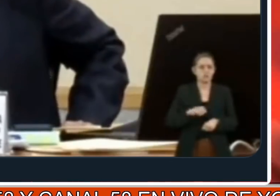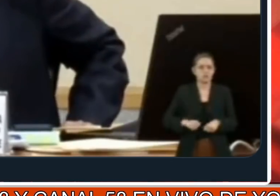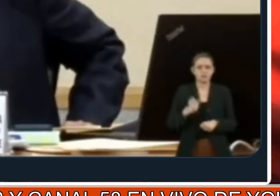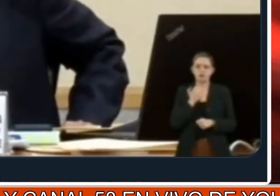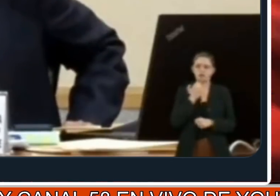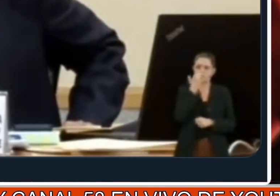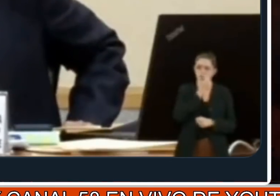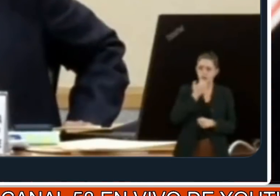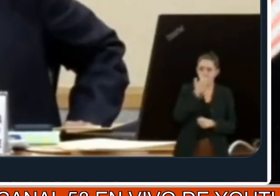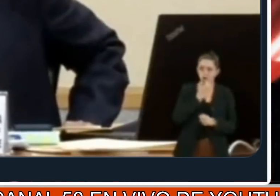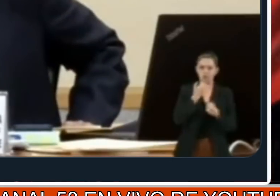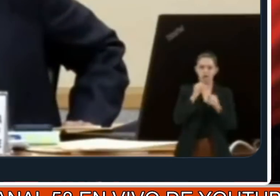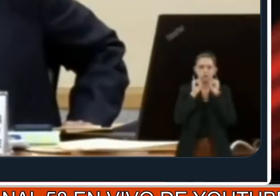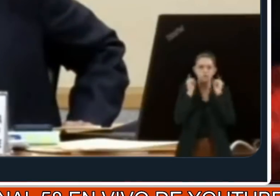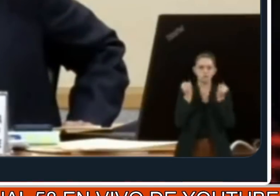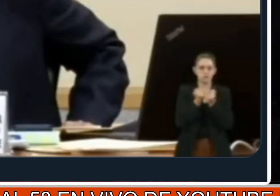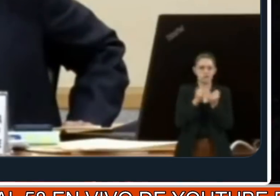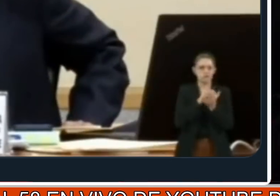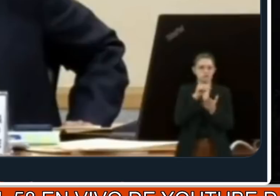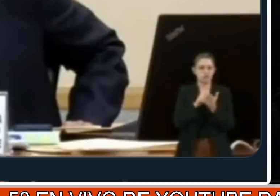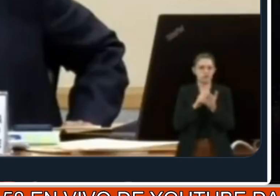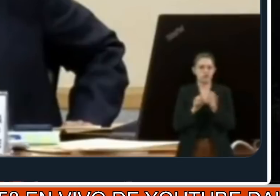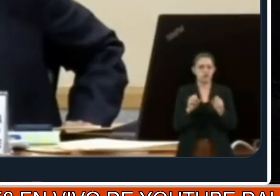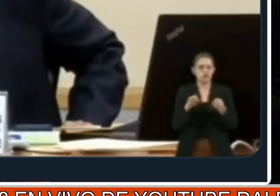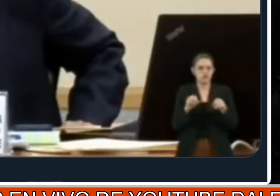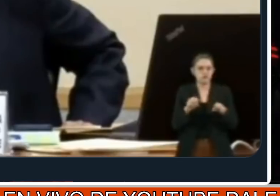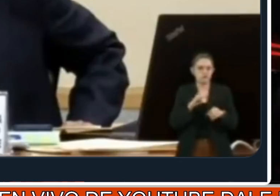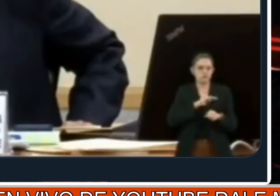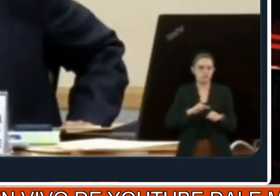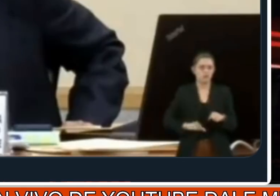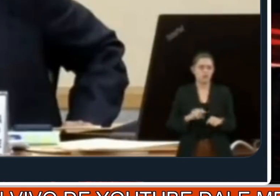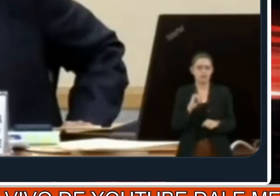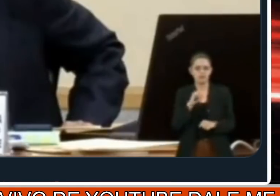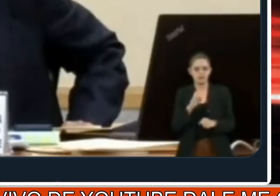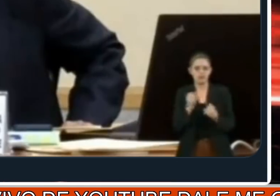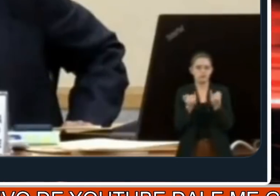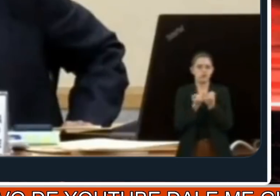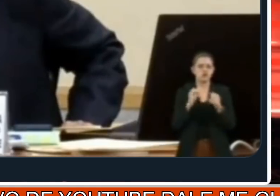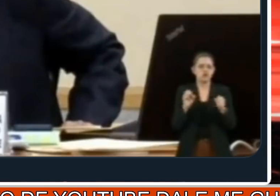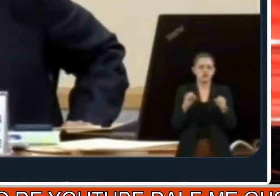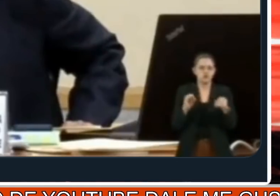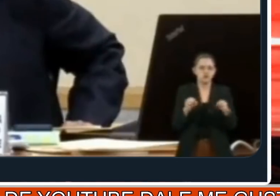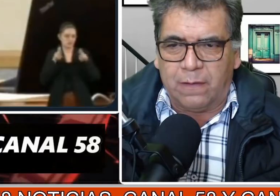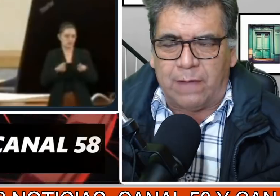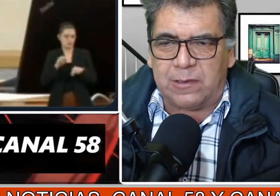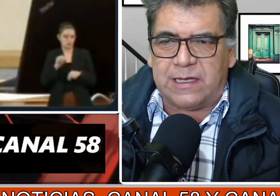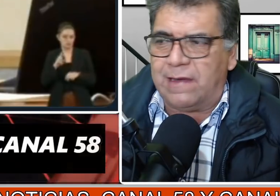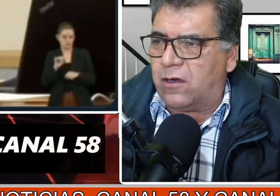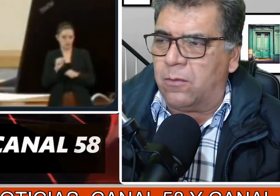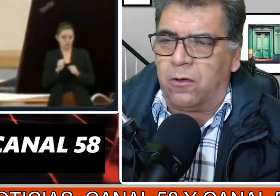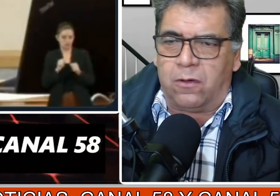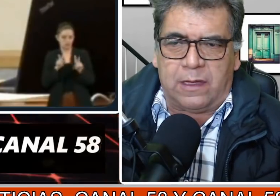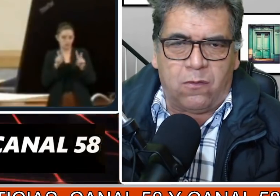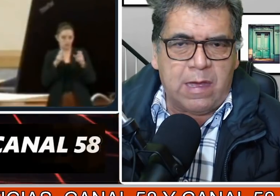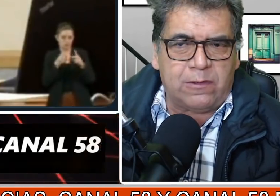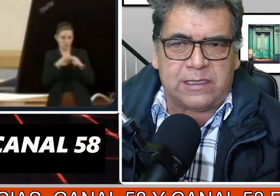escuelas, juntas y oficinas municipales del INE, oficinas de los organismos públicos locales electorales, oficinas públicas. Vamos a ver